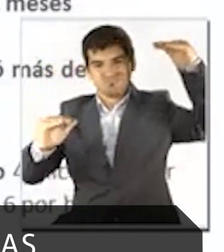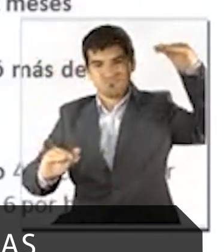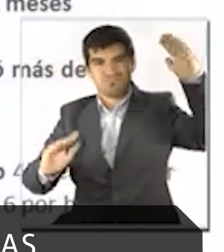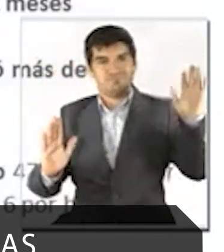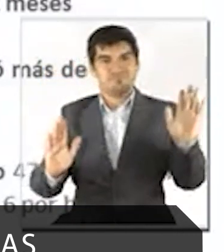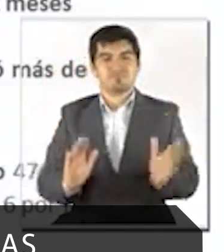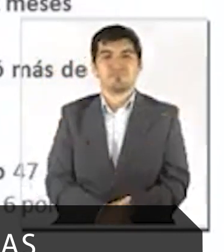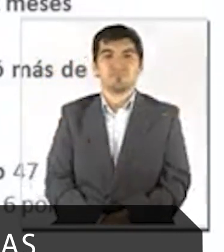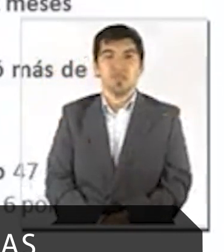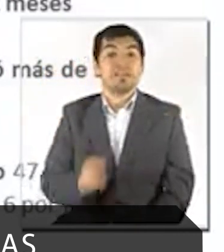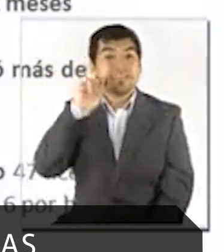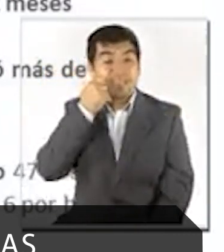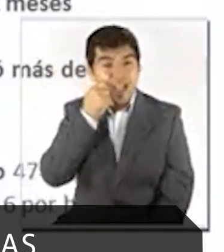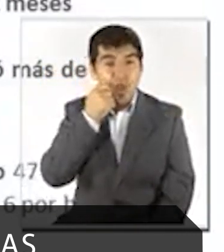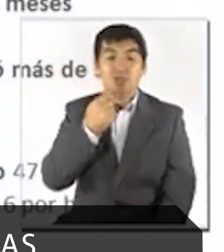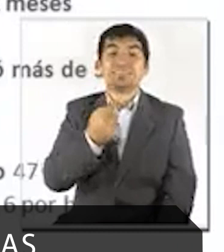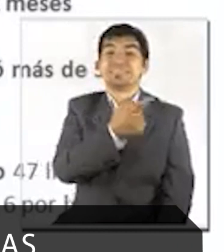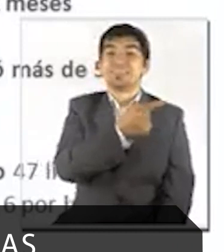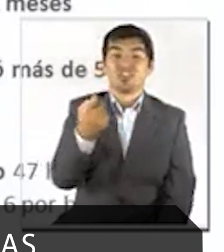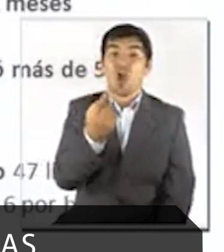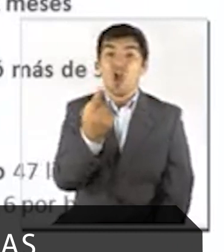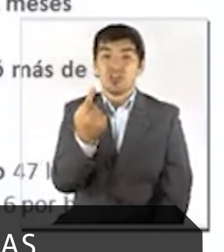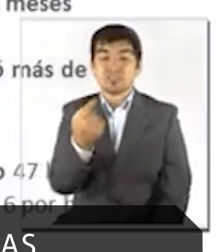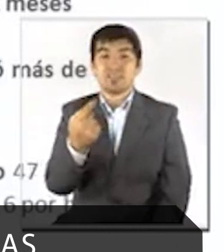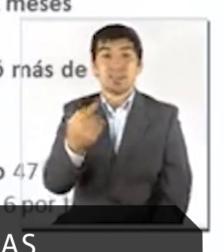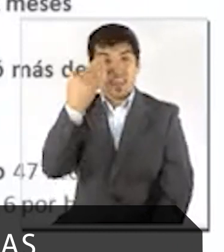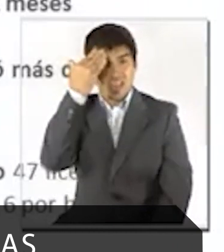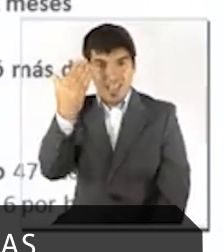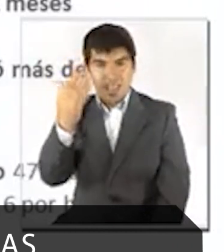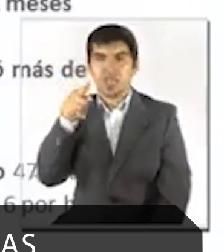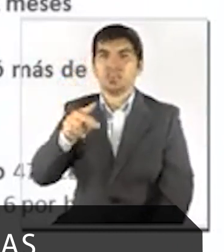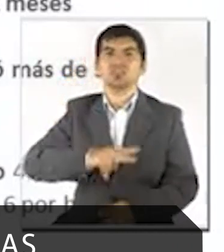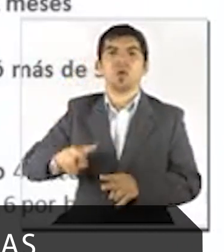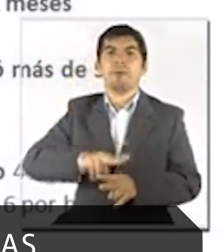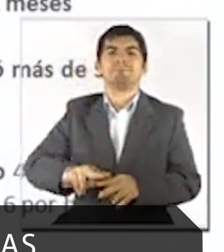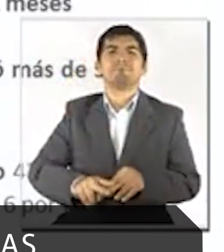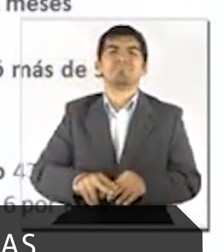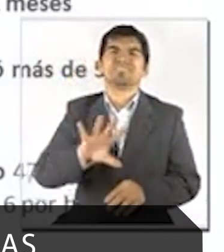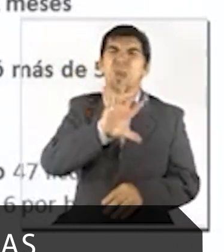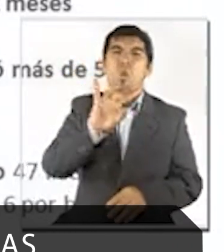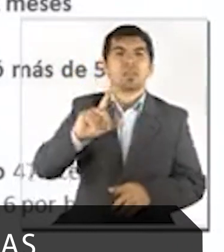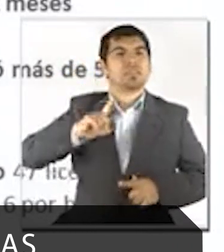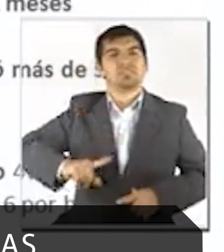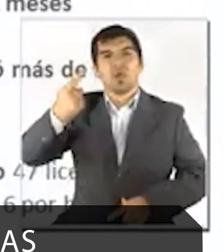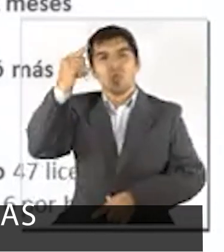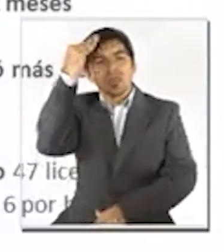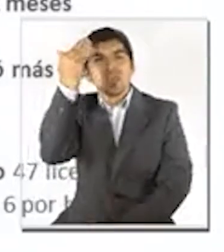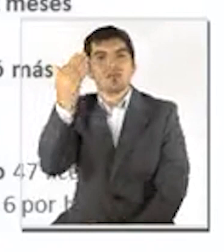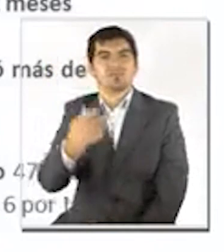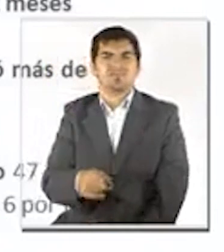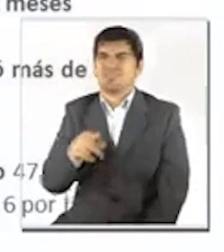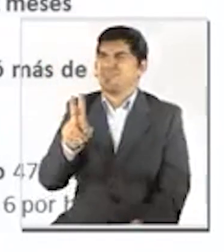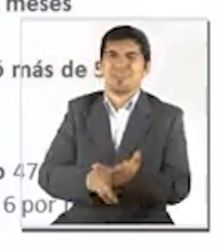durante 111 días del año emitió más de 50 licencias diarias eso es algo que es virtualmente imposible